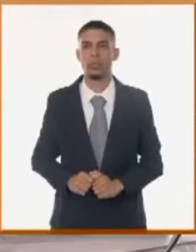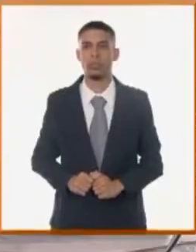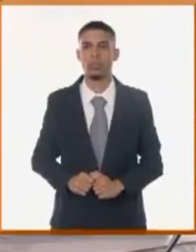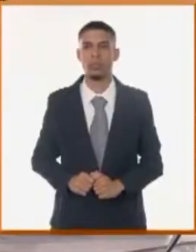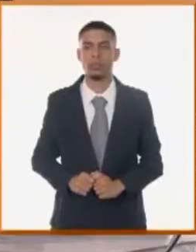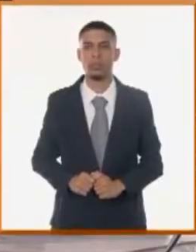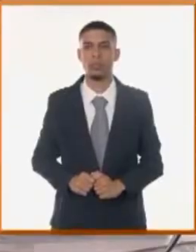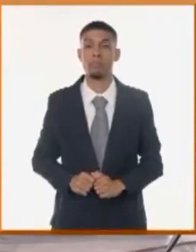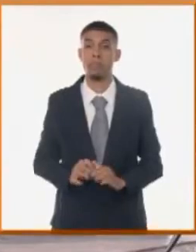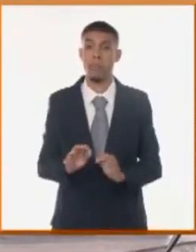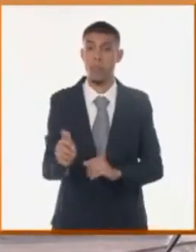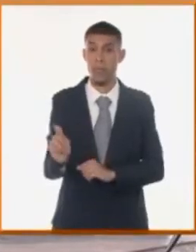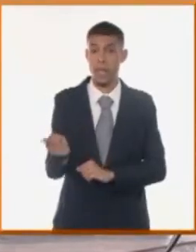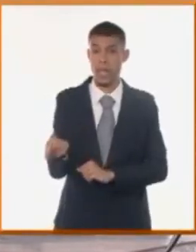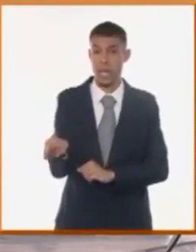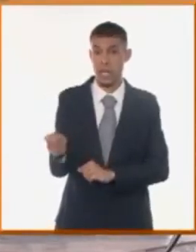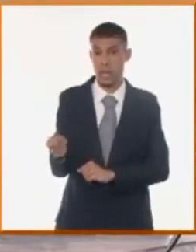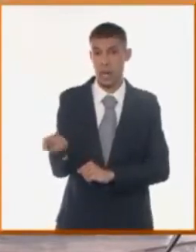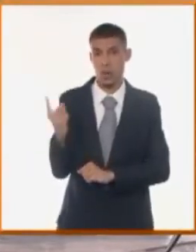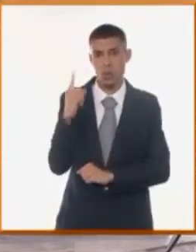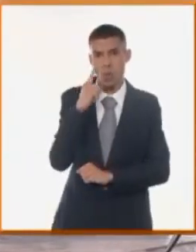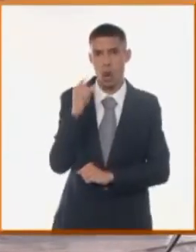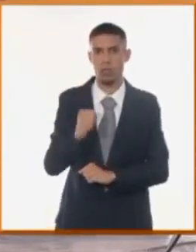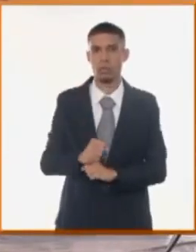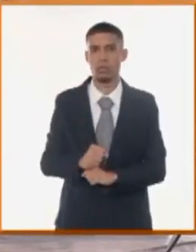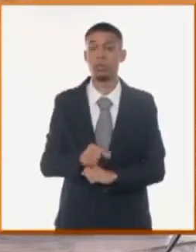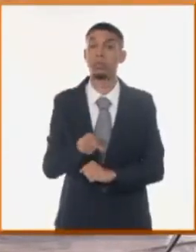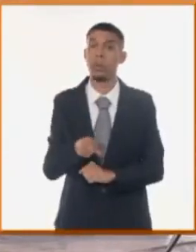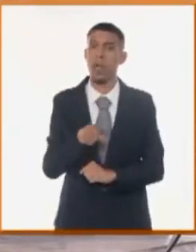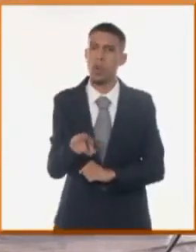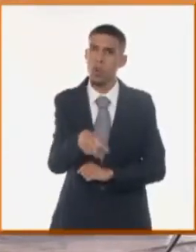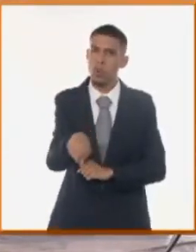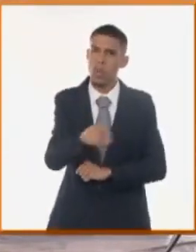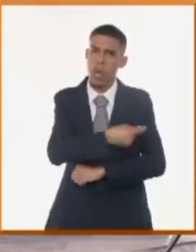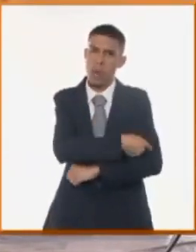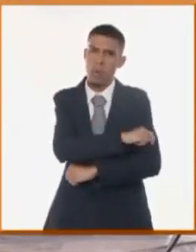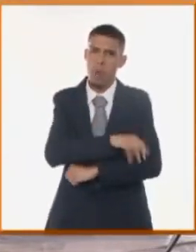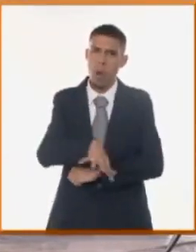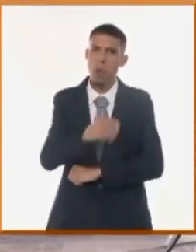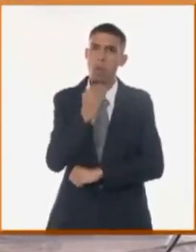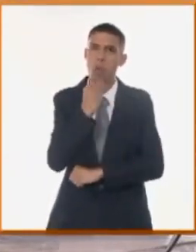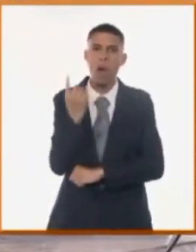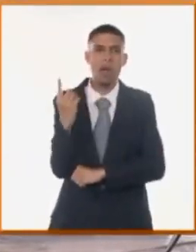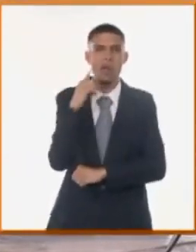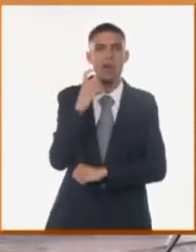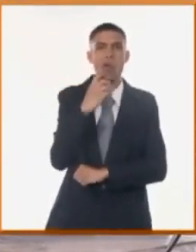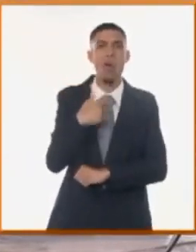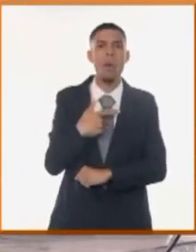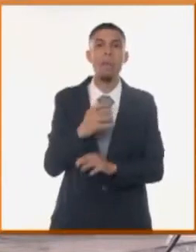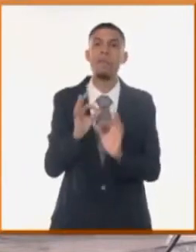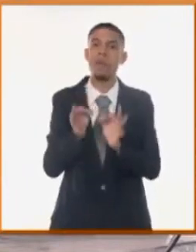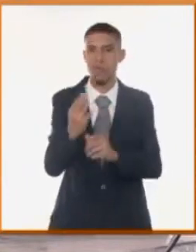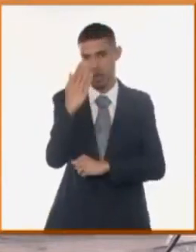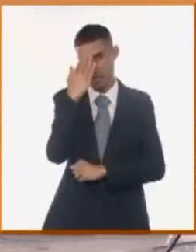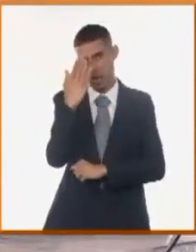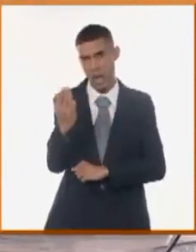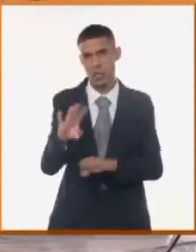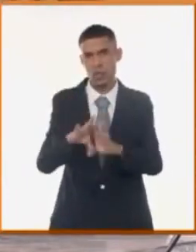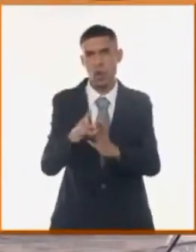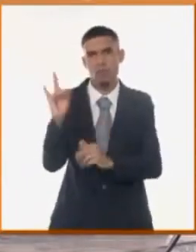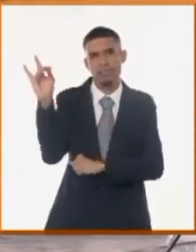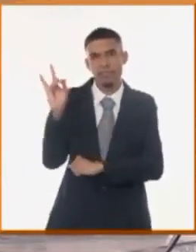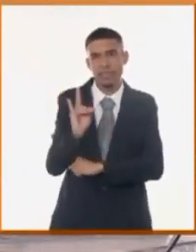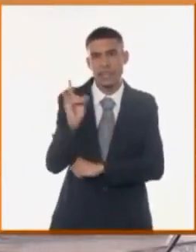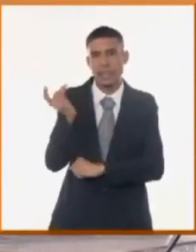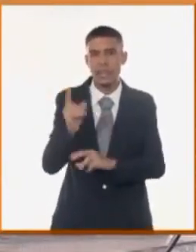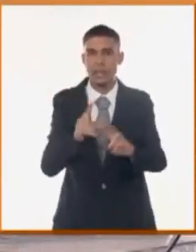Bueno, Radio Cuba, una señal que es la que le permite que nosotros lleguemos ahora mismo allá hasta su casa, hasta sus televisores, hasta